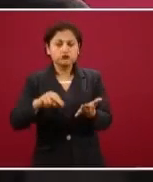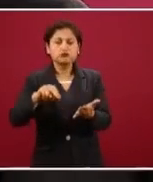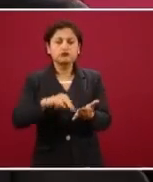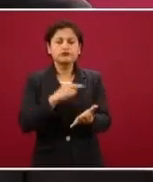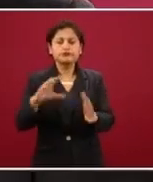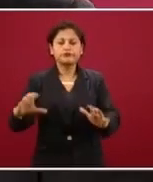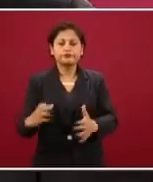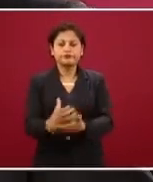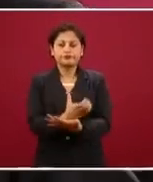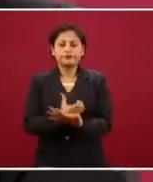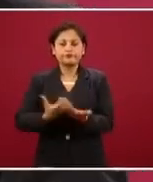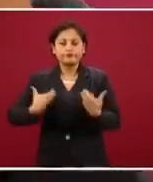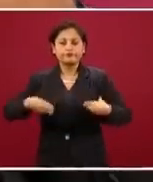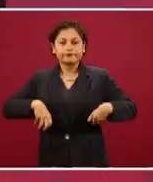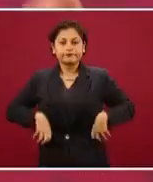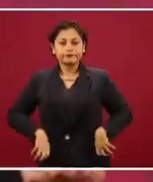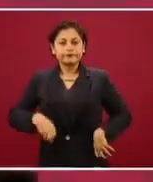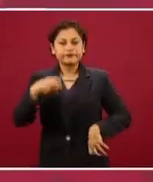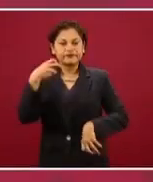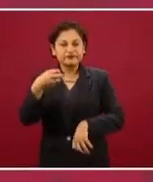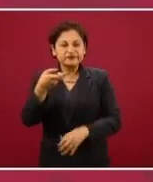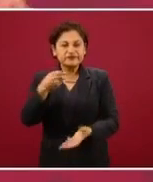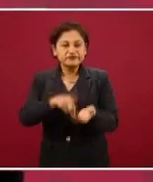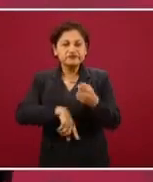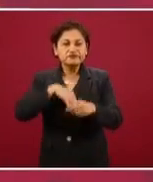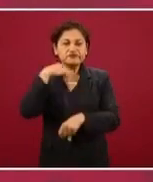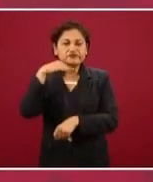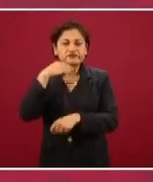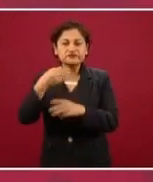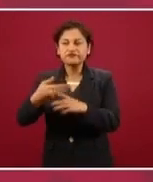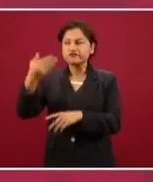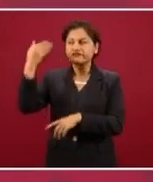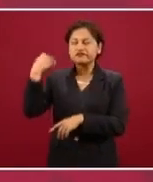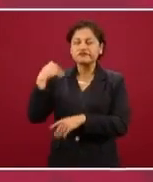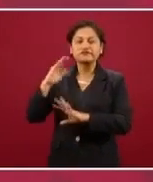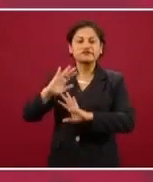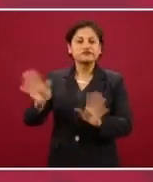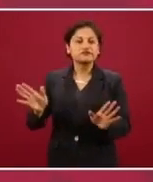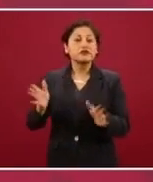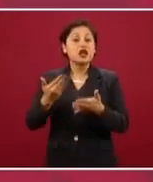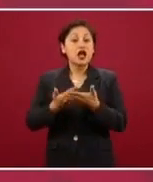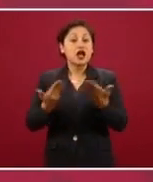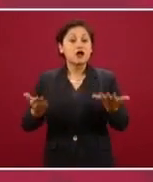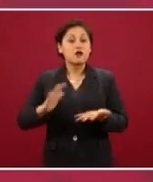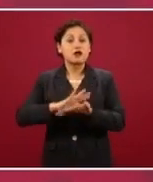Entonces, vamos a levantar todo el sistema de salud pública.